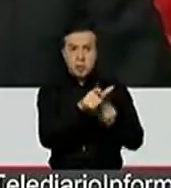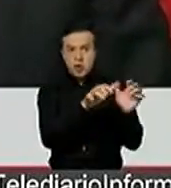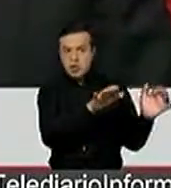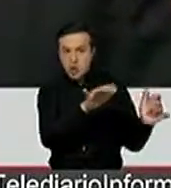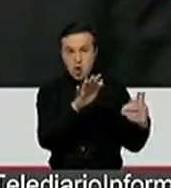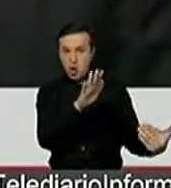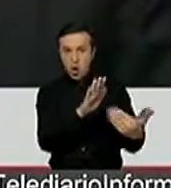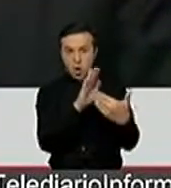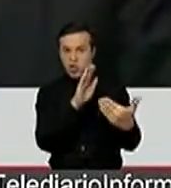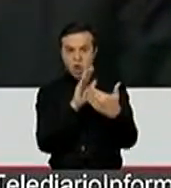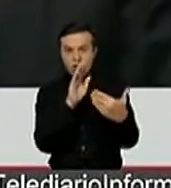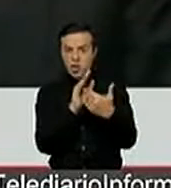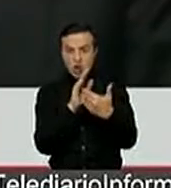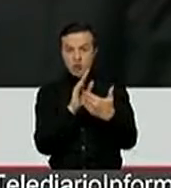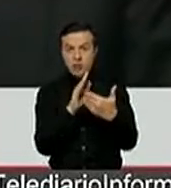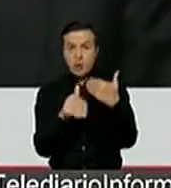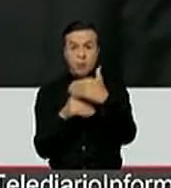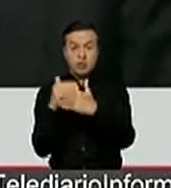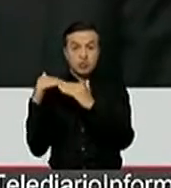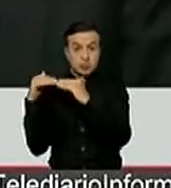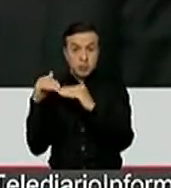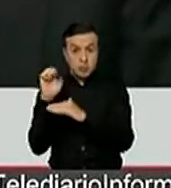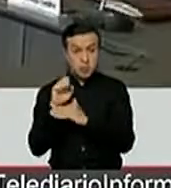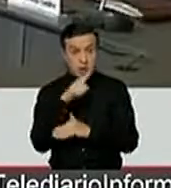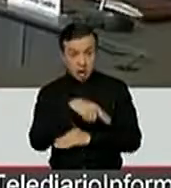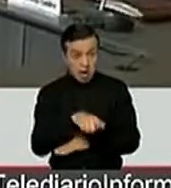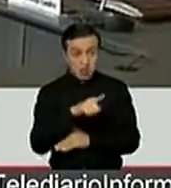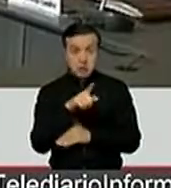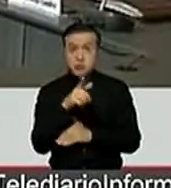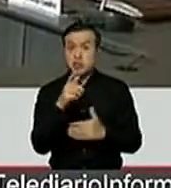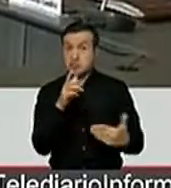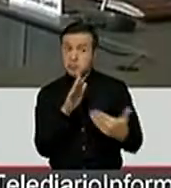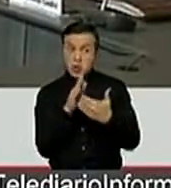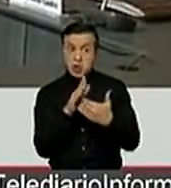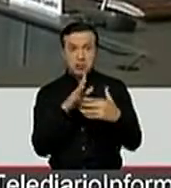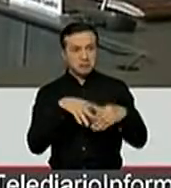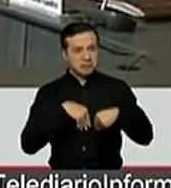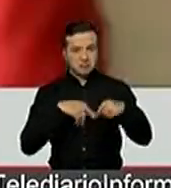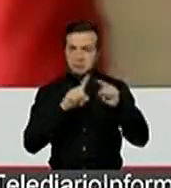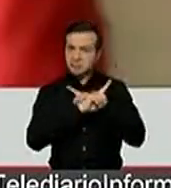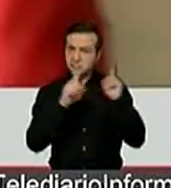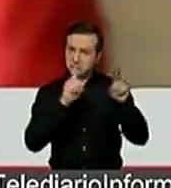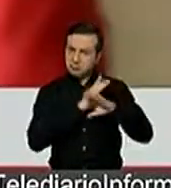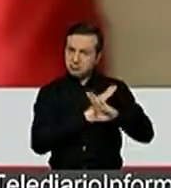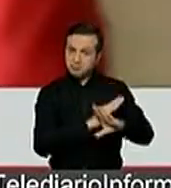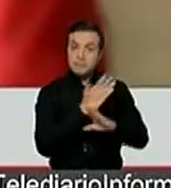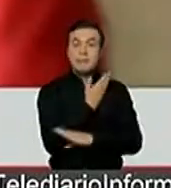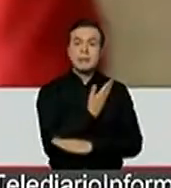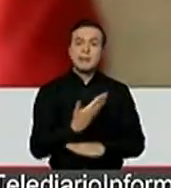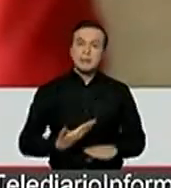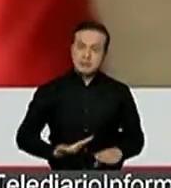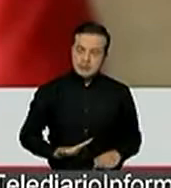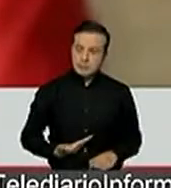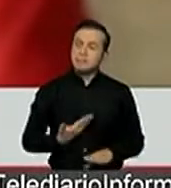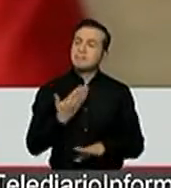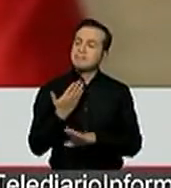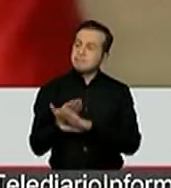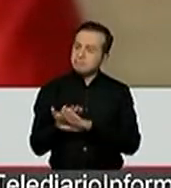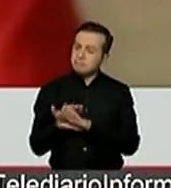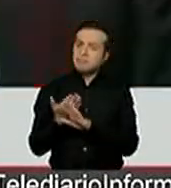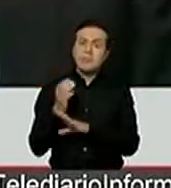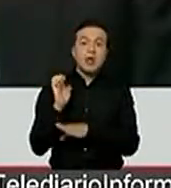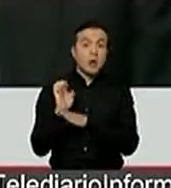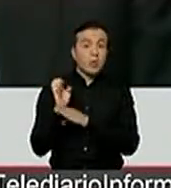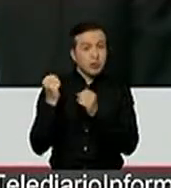de desestabilizar el proceso democrático ecuatoriano. Además, en el manifiesto, los mandatarios suramericanos felicitaron los esfuerzos del gobierno del